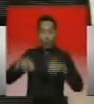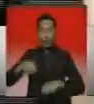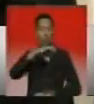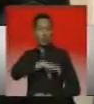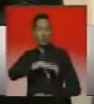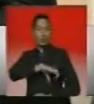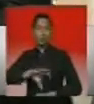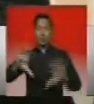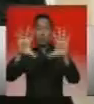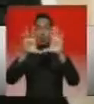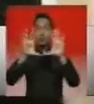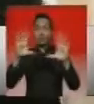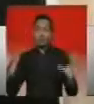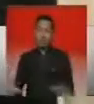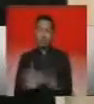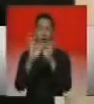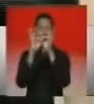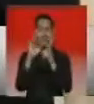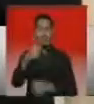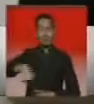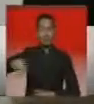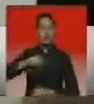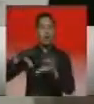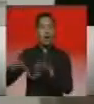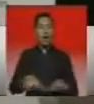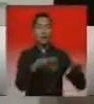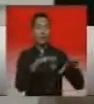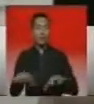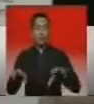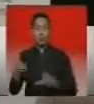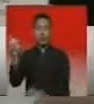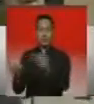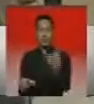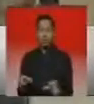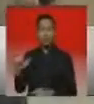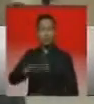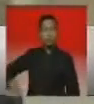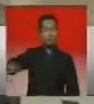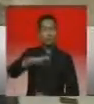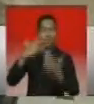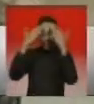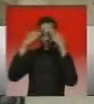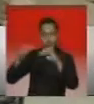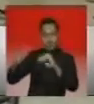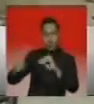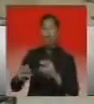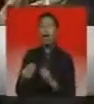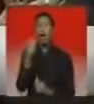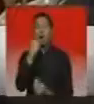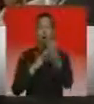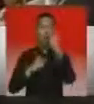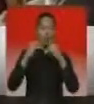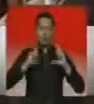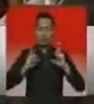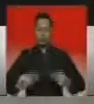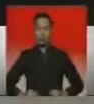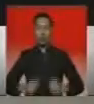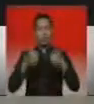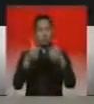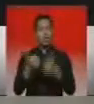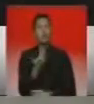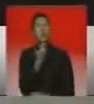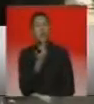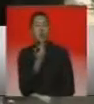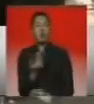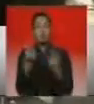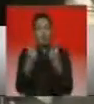esta alianza se busca emprender acciones para enseñar a la ciudadanía los hábitos alimenticios saludables y también las buenas